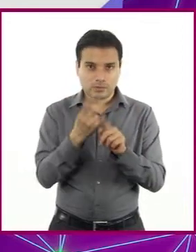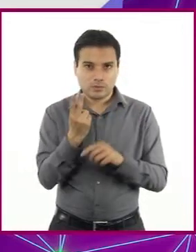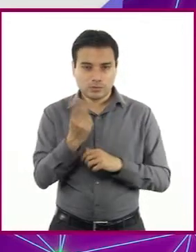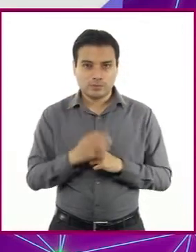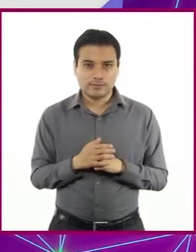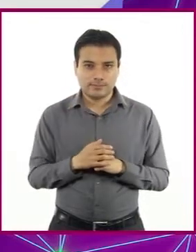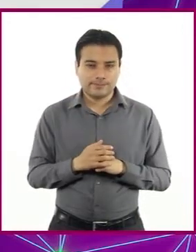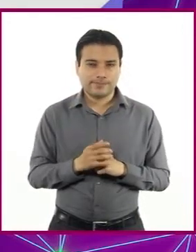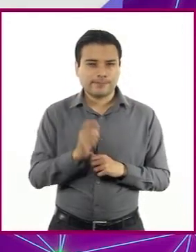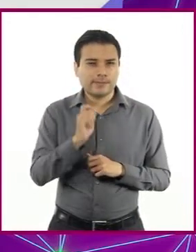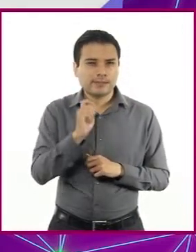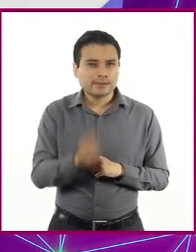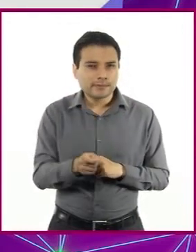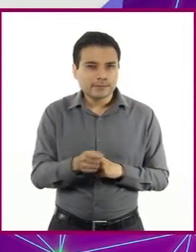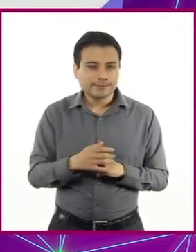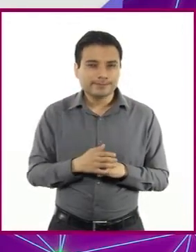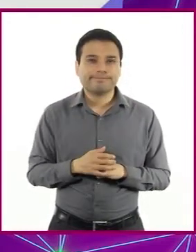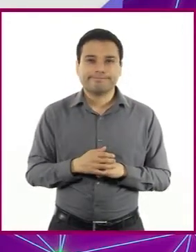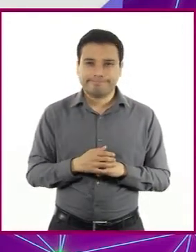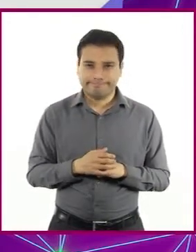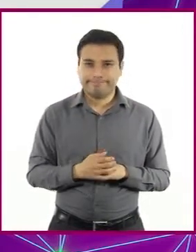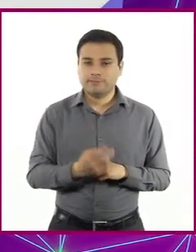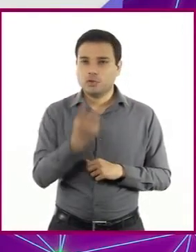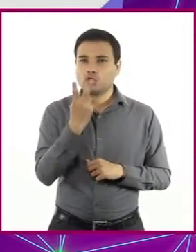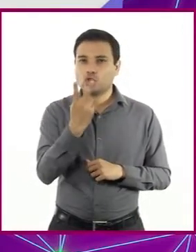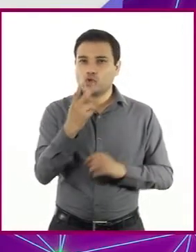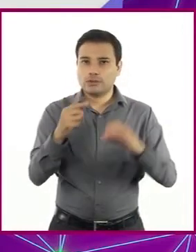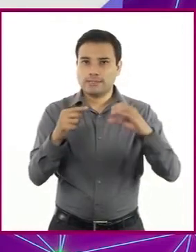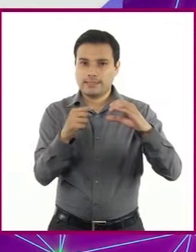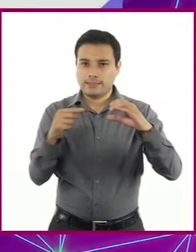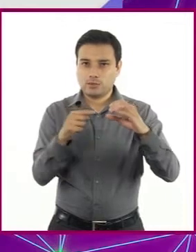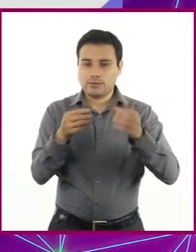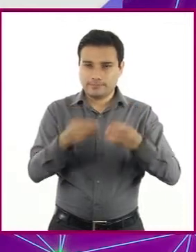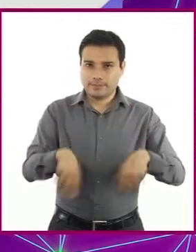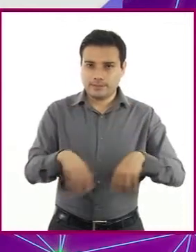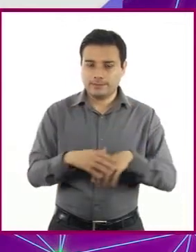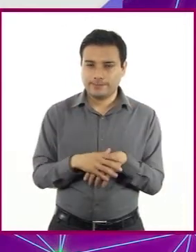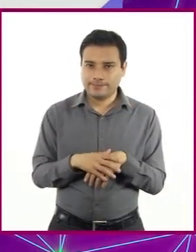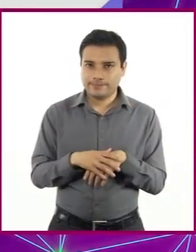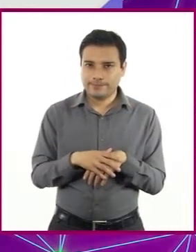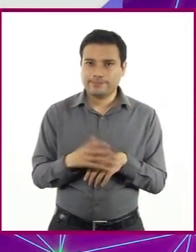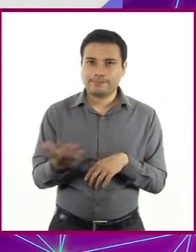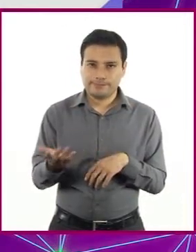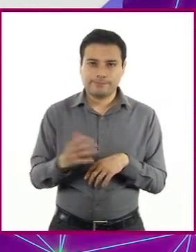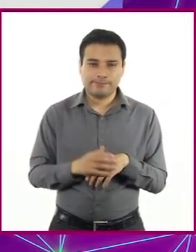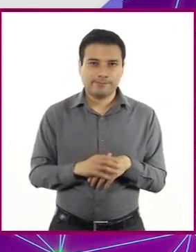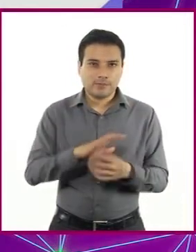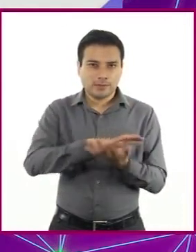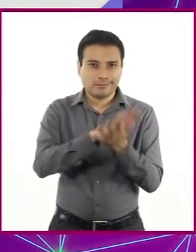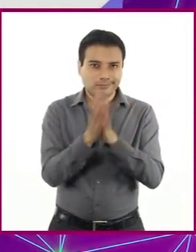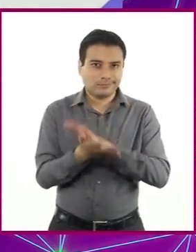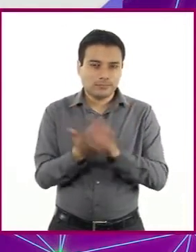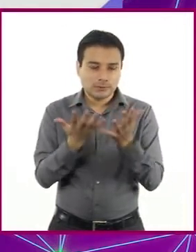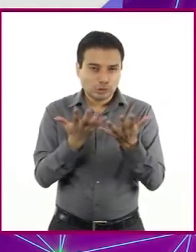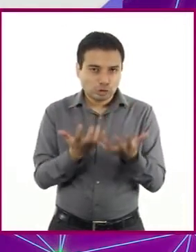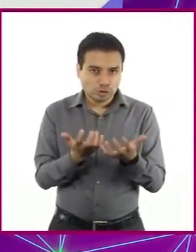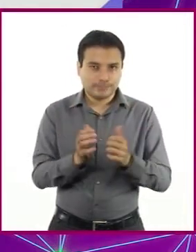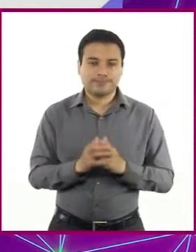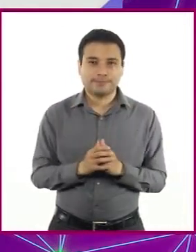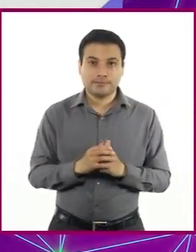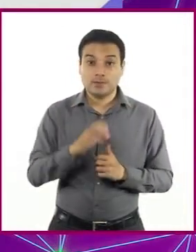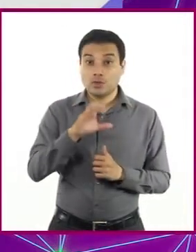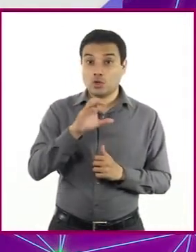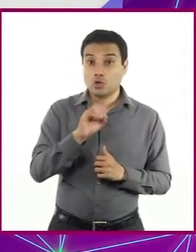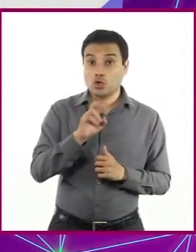que podemos observar que perdió 2 electrones y por consiguiente se oxidó. En el caso del